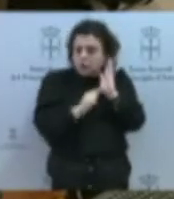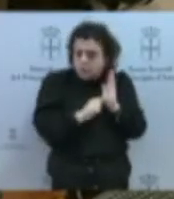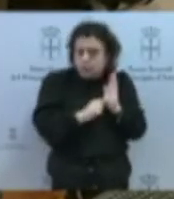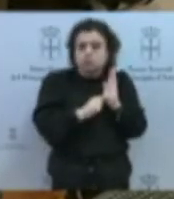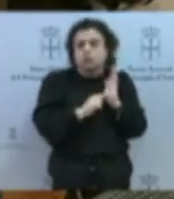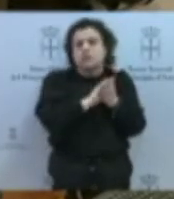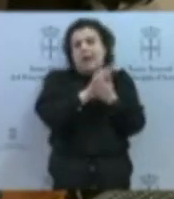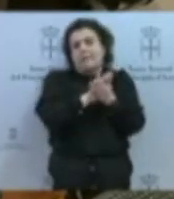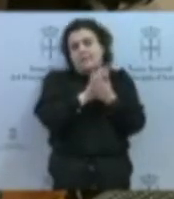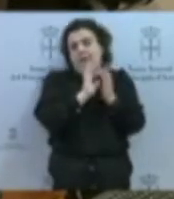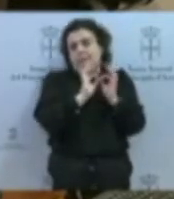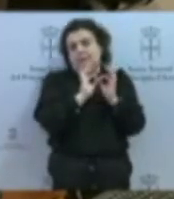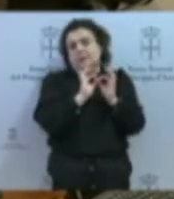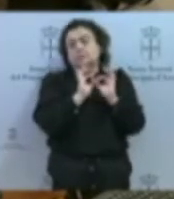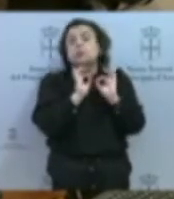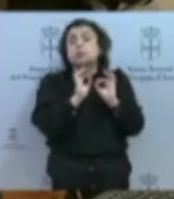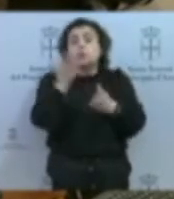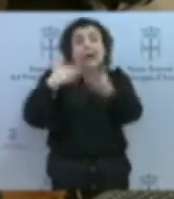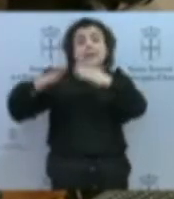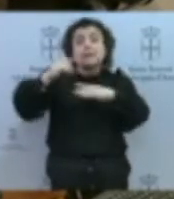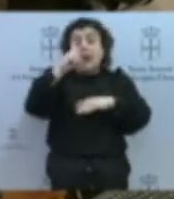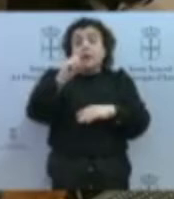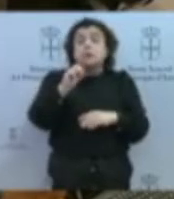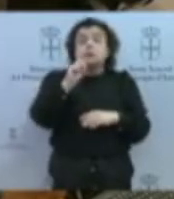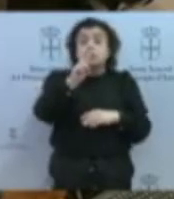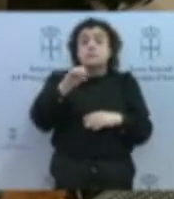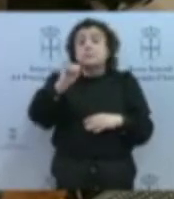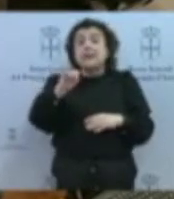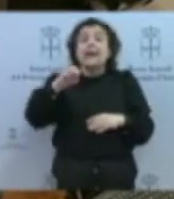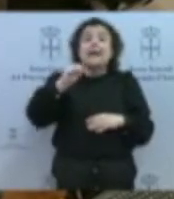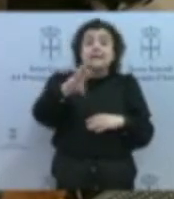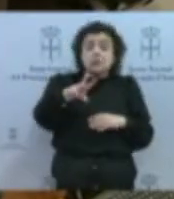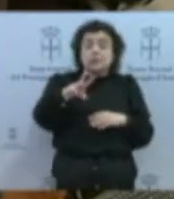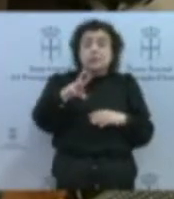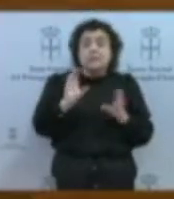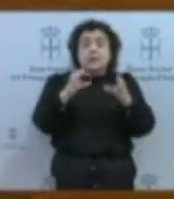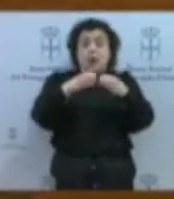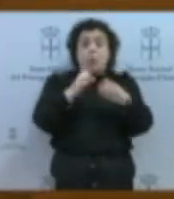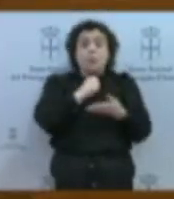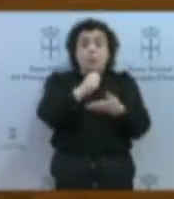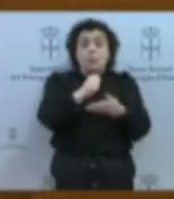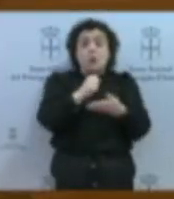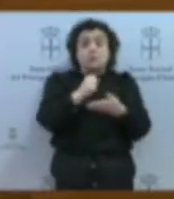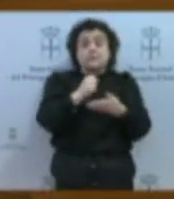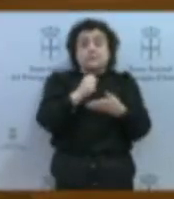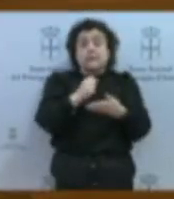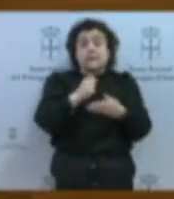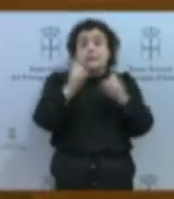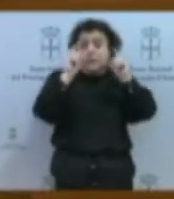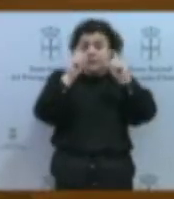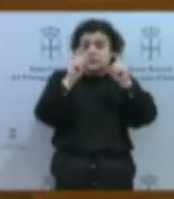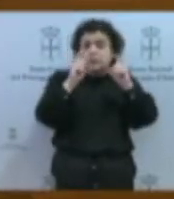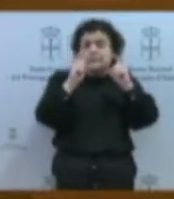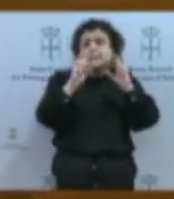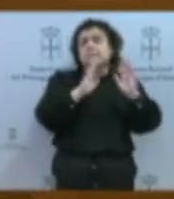año 2014 ya este acuerdo de interinos no salía con todo el consenso necesario, porque había otras voces, otros colectivos que ya